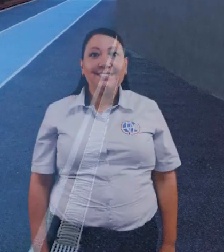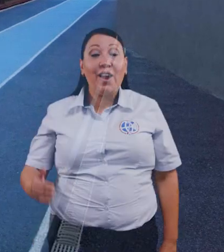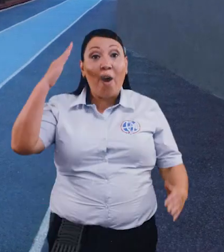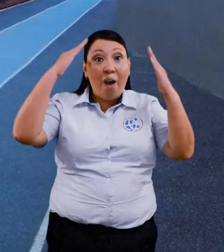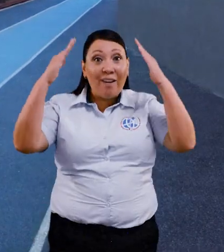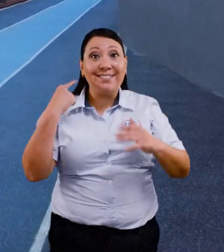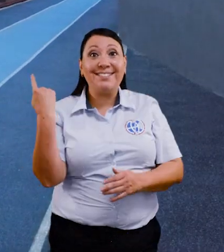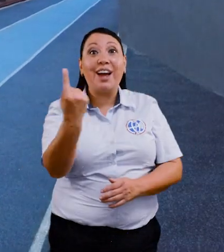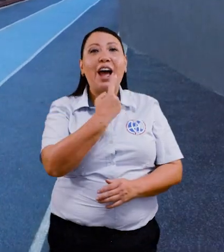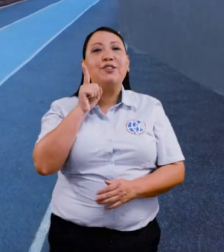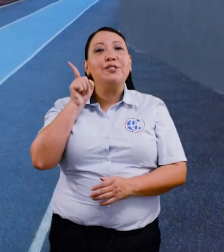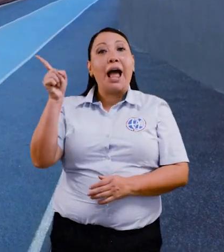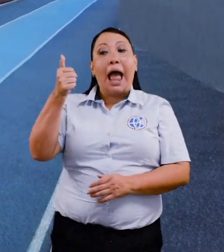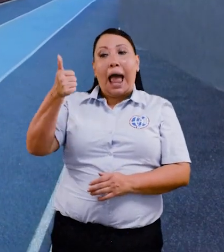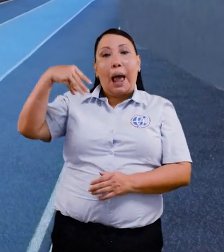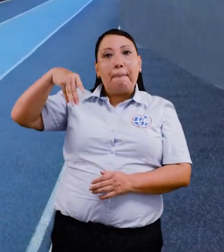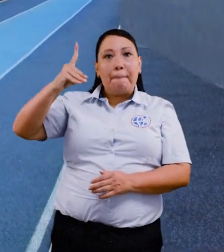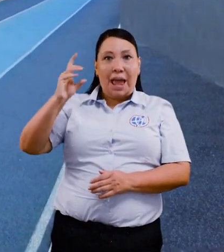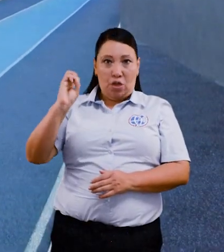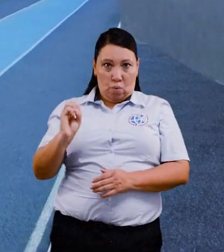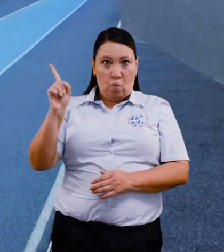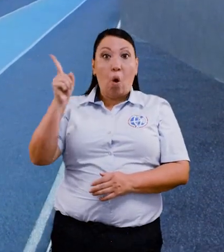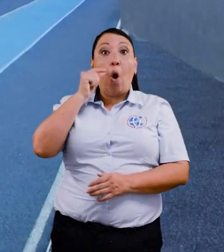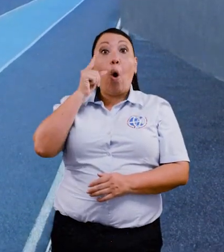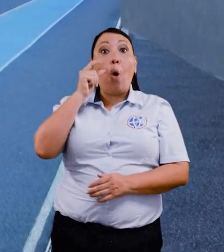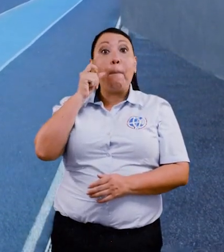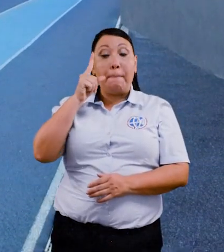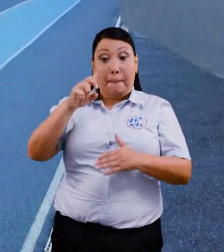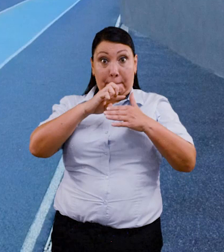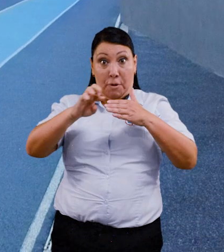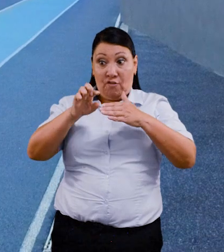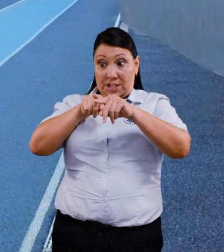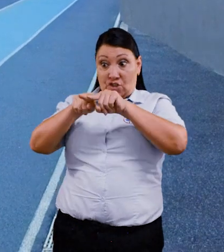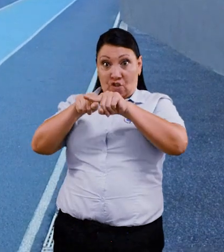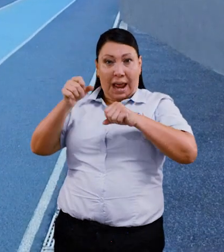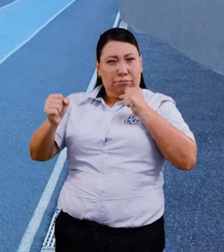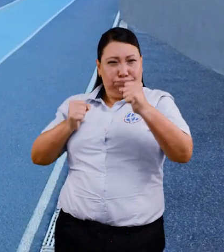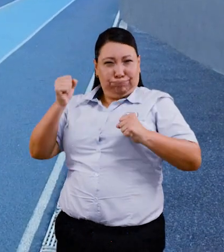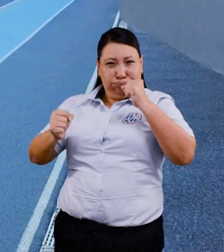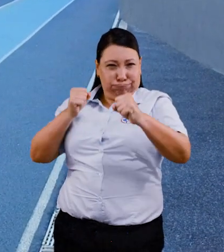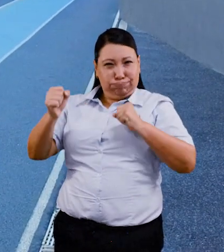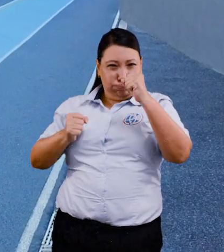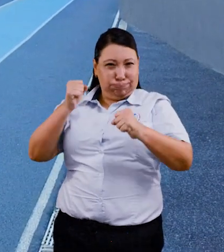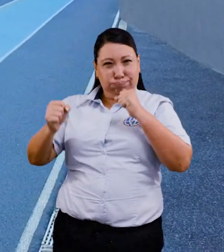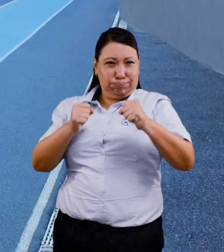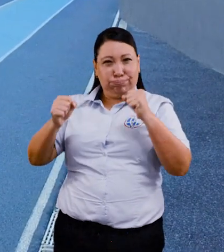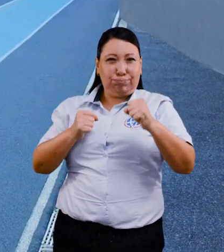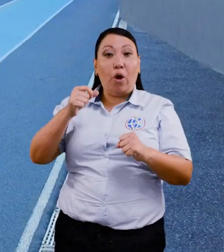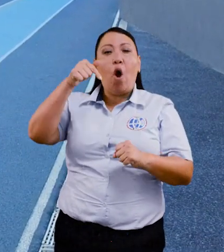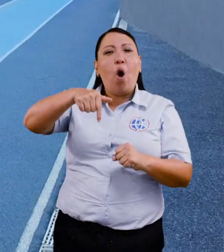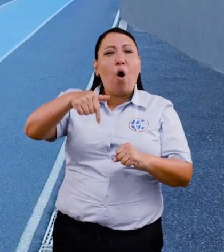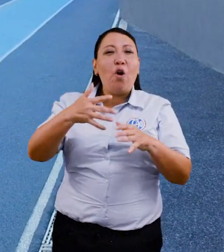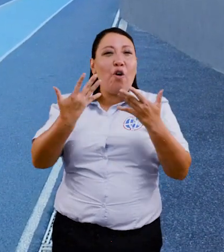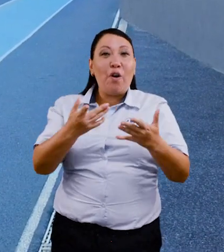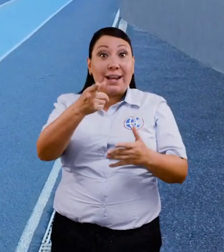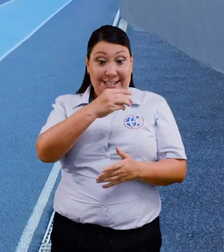estimados amigos Les saluda Amado García eh deseando todo pasche bien eh aprovechando